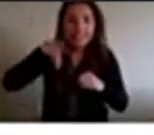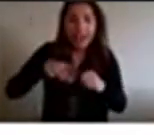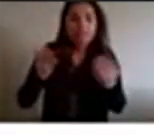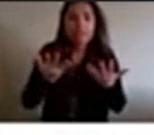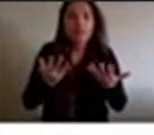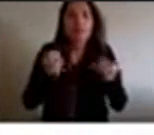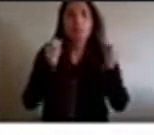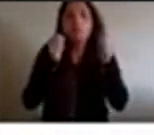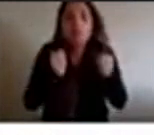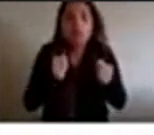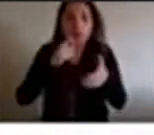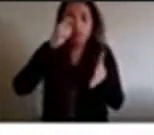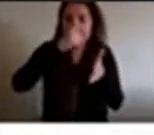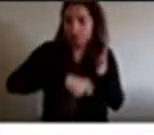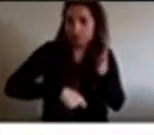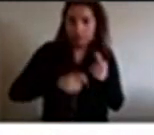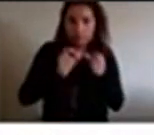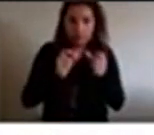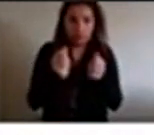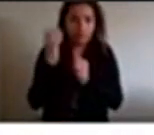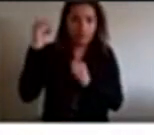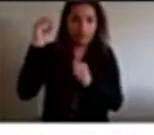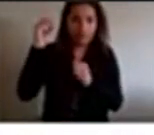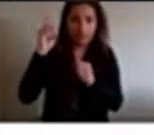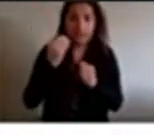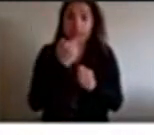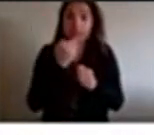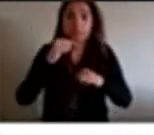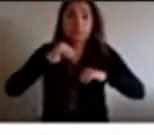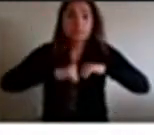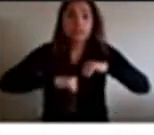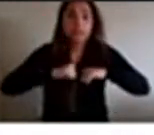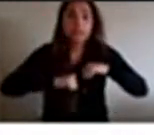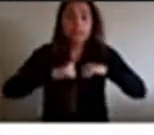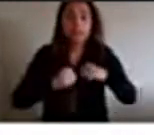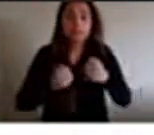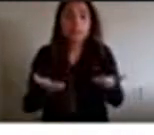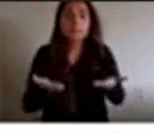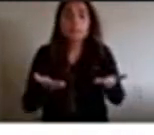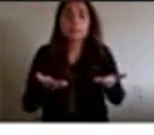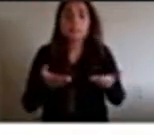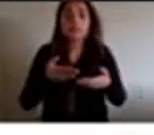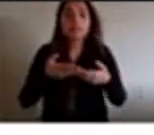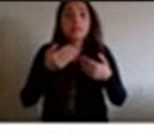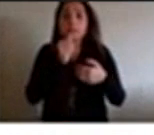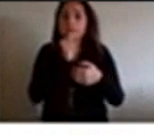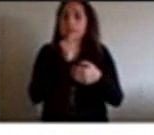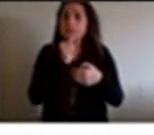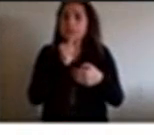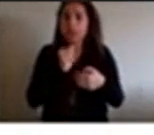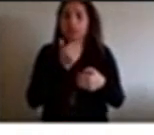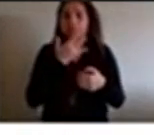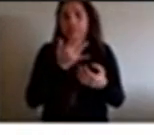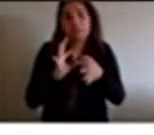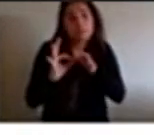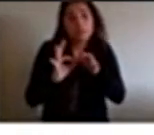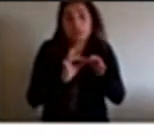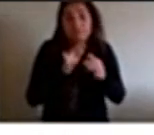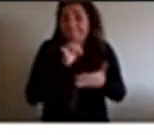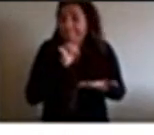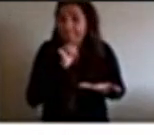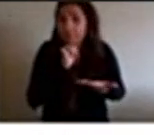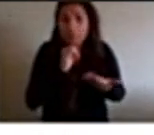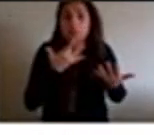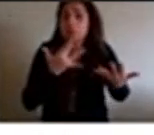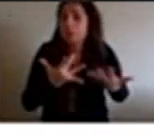con discapacidad, sobre todo en las empresas que aún, por ciertos motivos, no han podido cumplir la